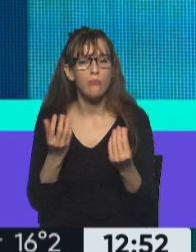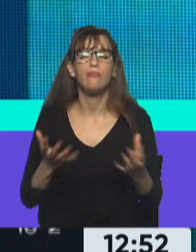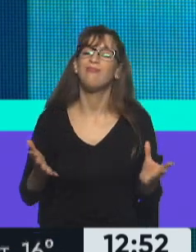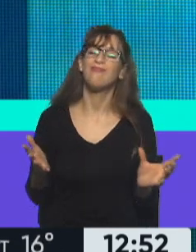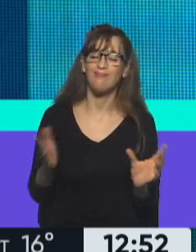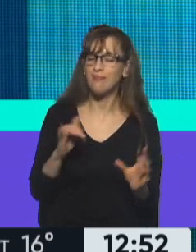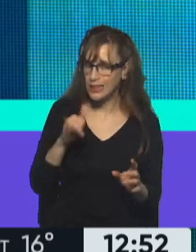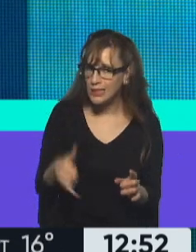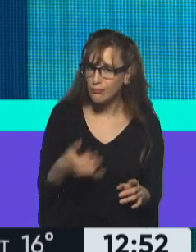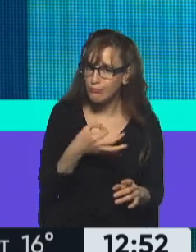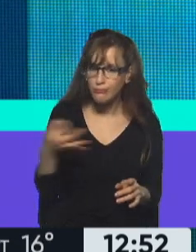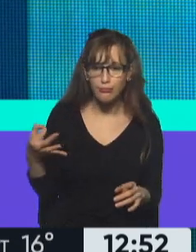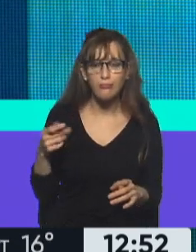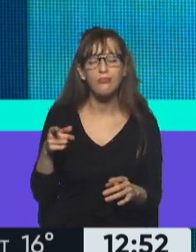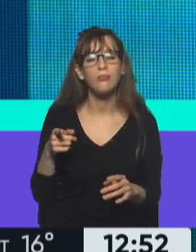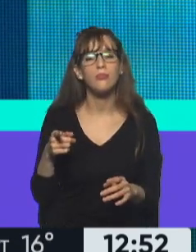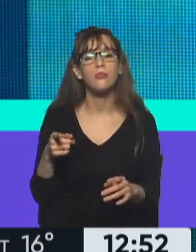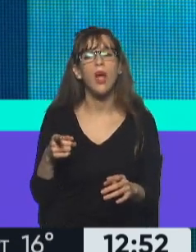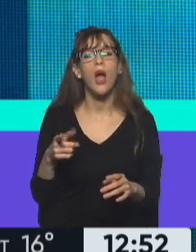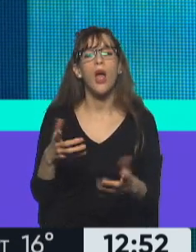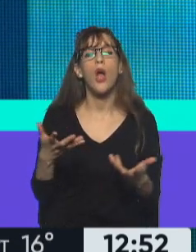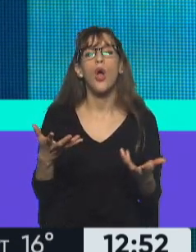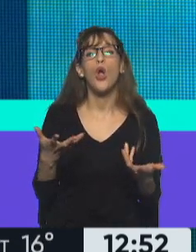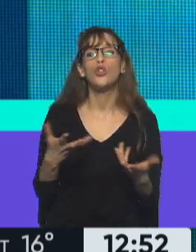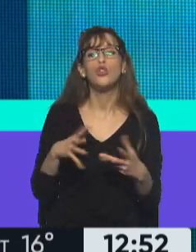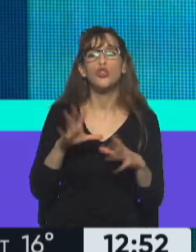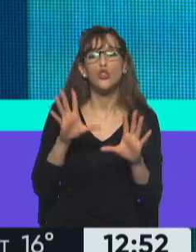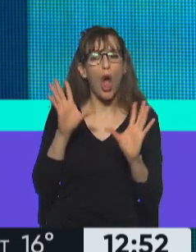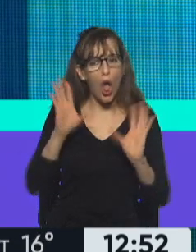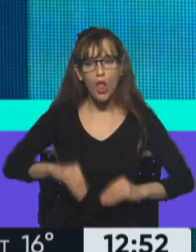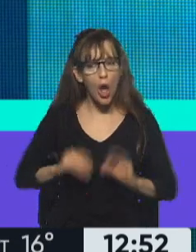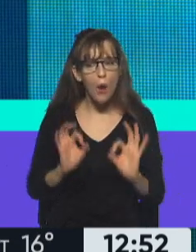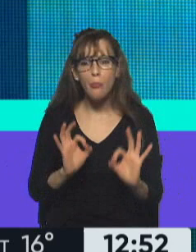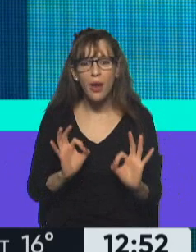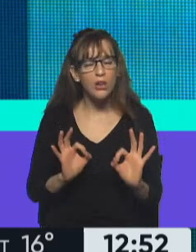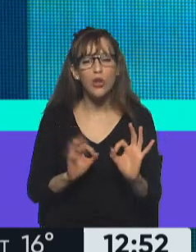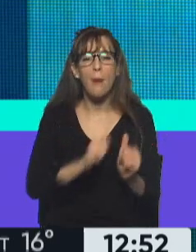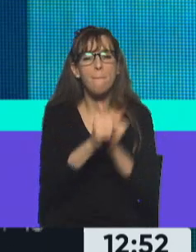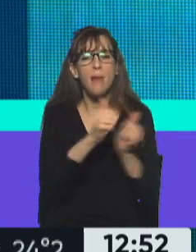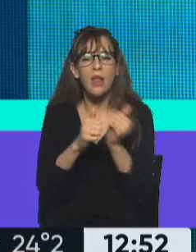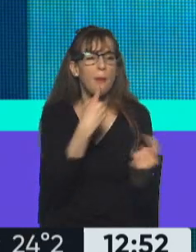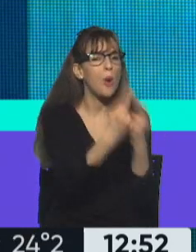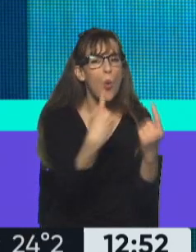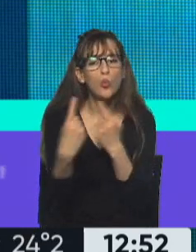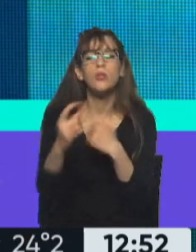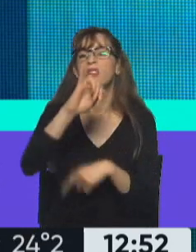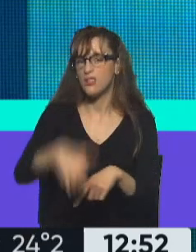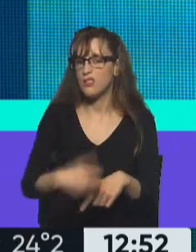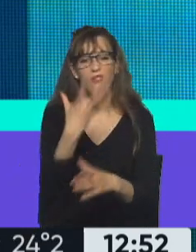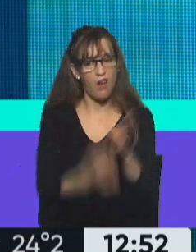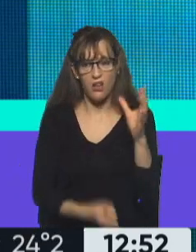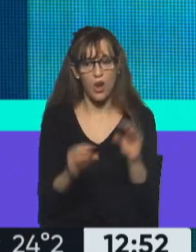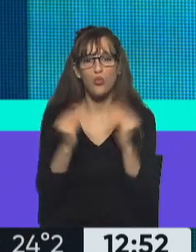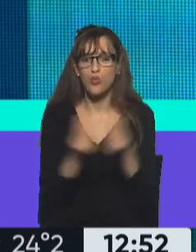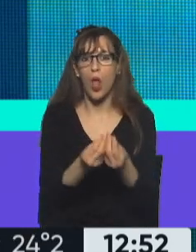el hecho de que todos los encuestadores de ramos porque todos estáis todo el ramo excepto y hay que decirlo mi querido amigo federico sale